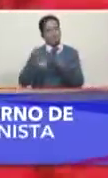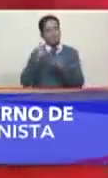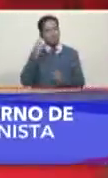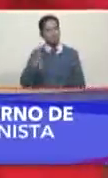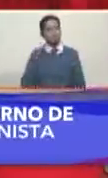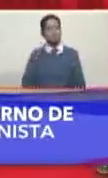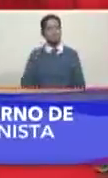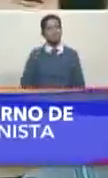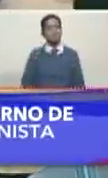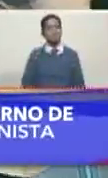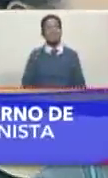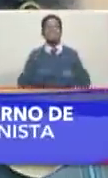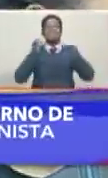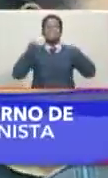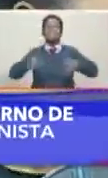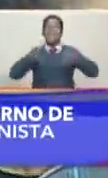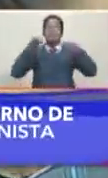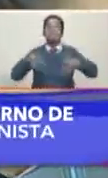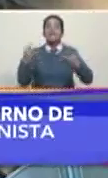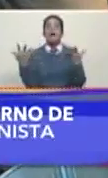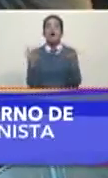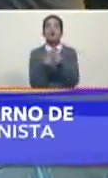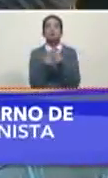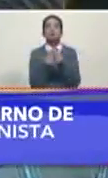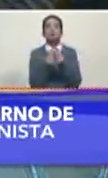Siempre juntos,